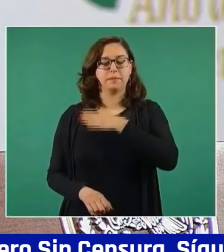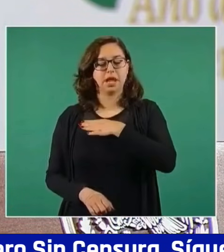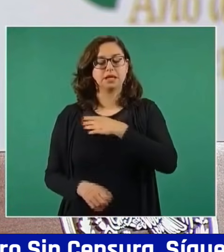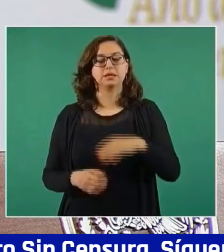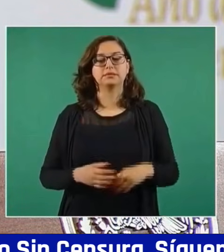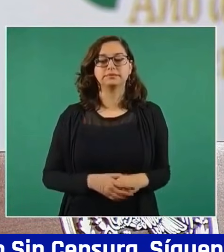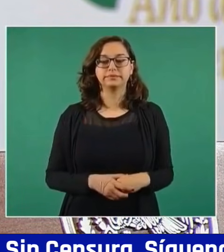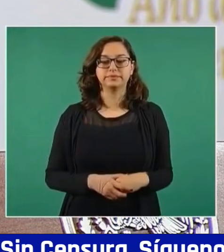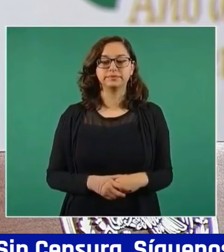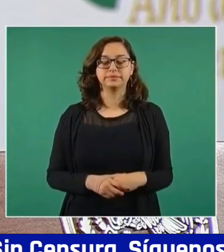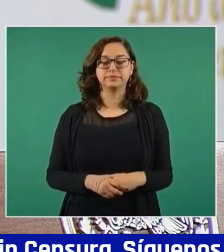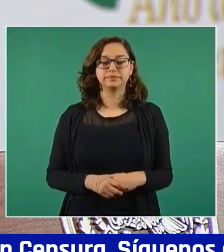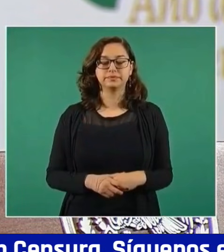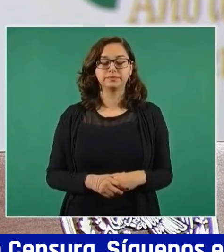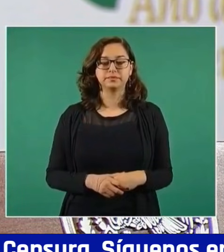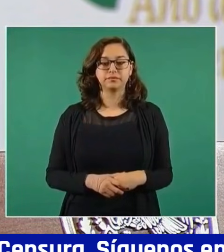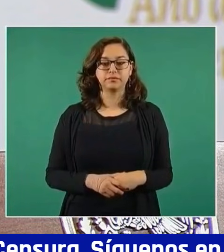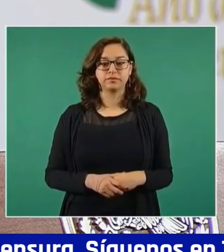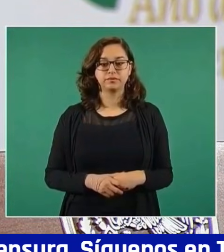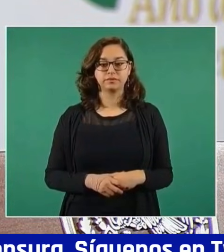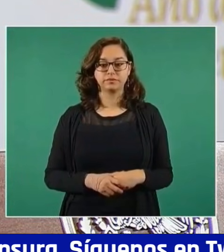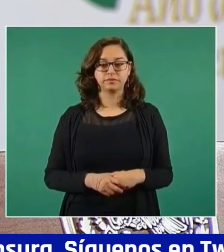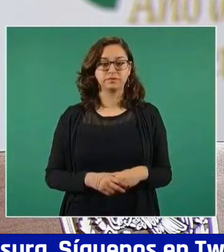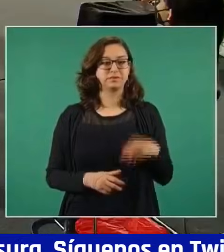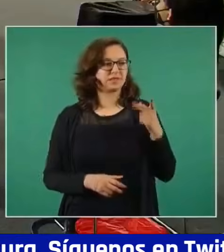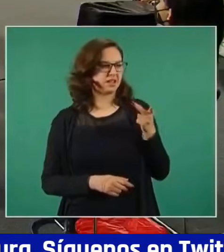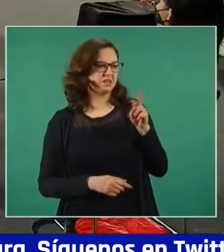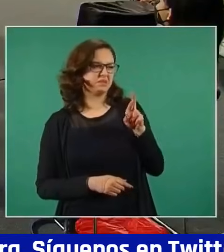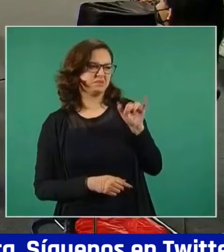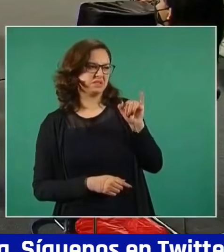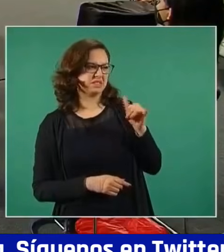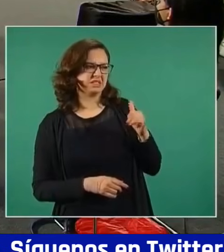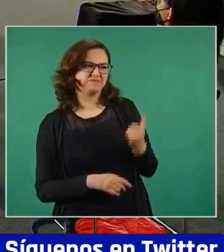Se enojaron mucho. El PRI ya le puso trabas. Sí,